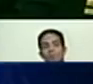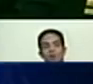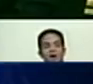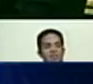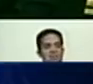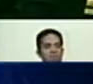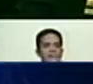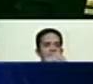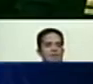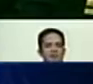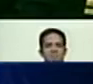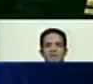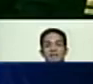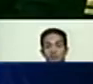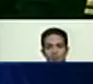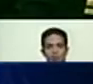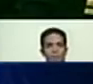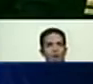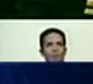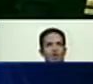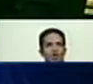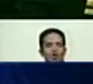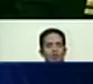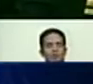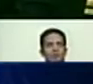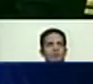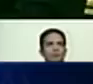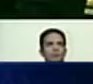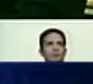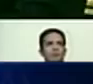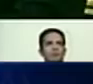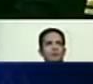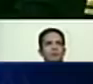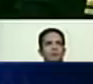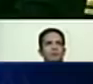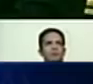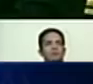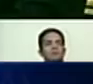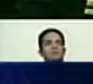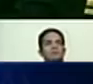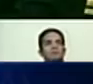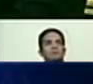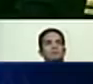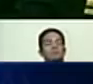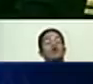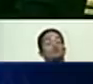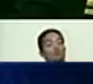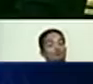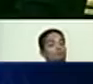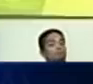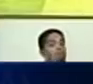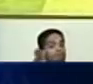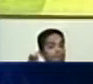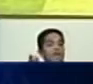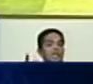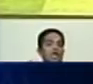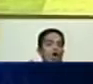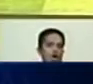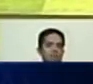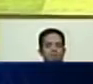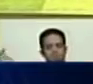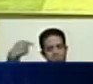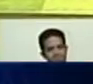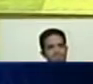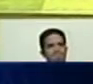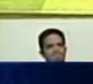los asuntos internos, dicen en inglés. Cumplimos allá y hoy estamos aquí